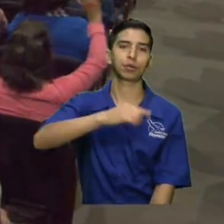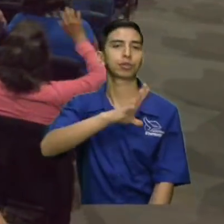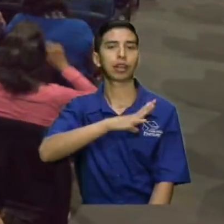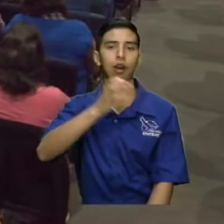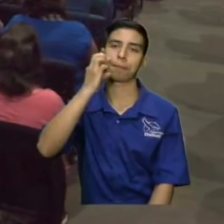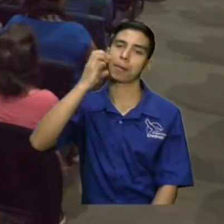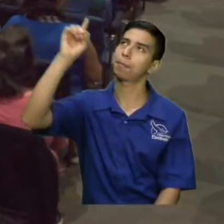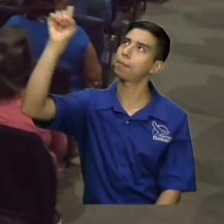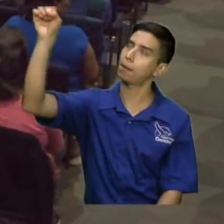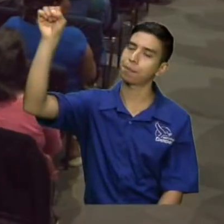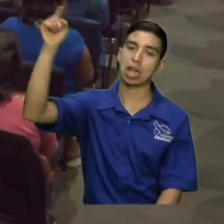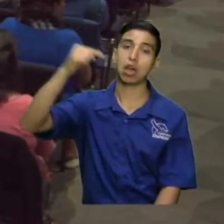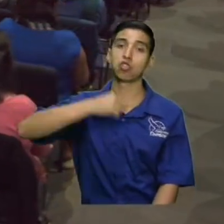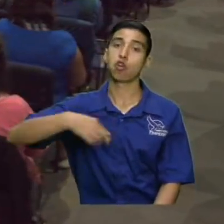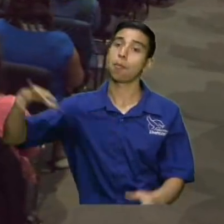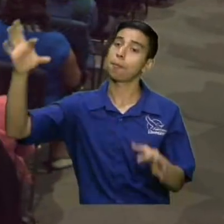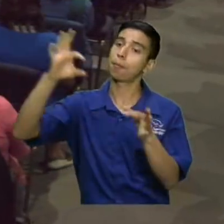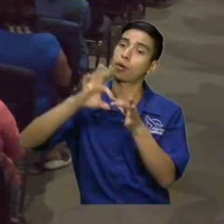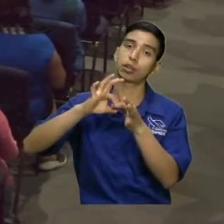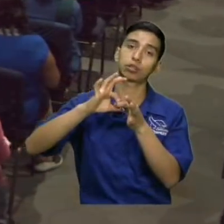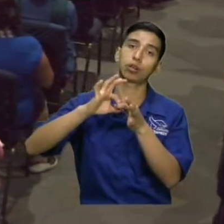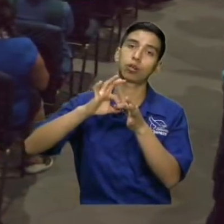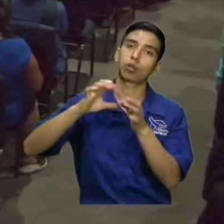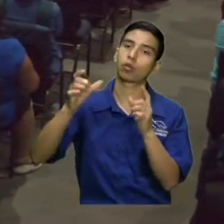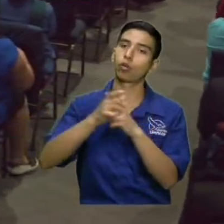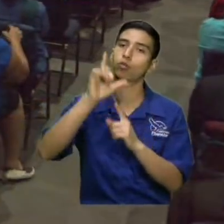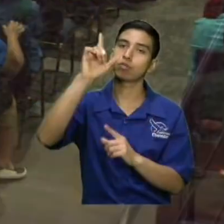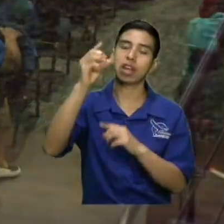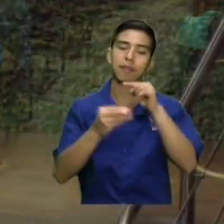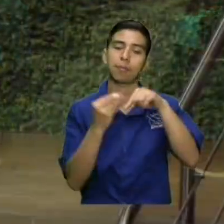Tengo padre. Soy parte de una familia.